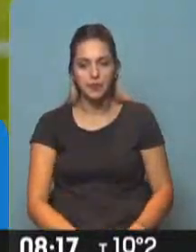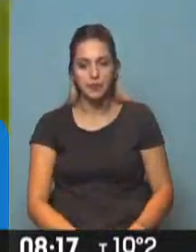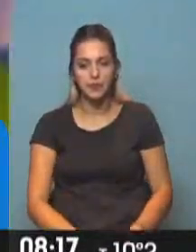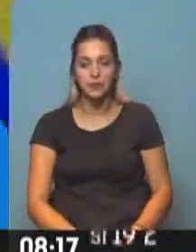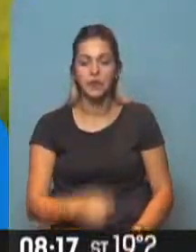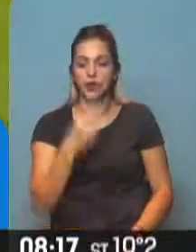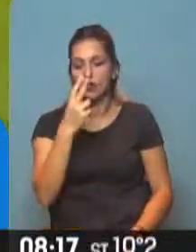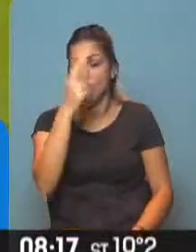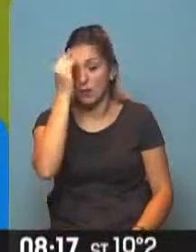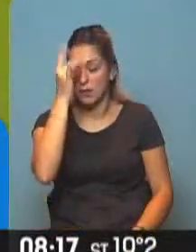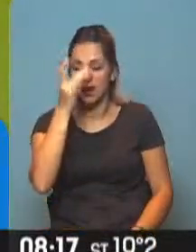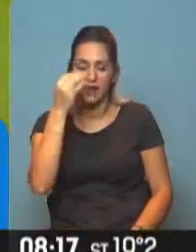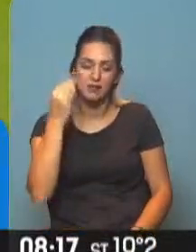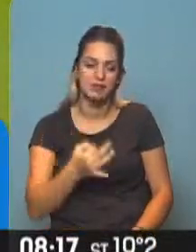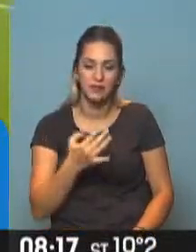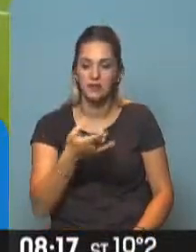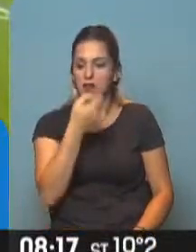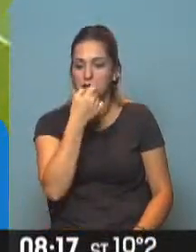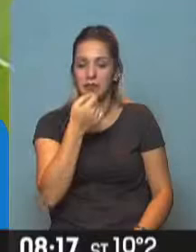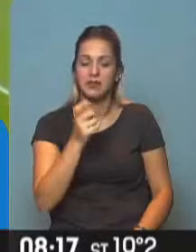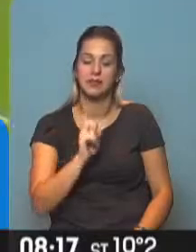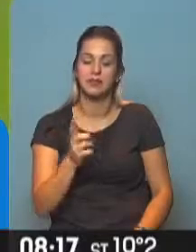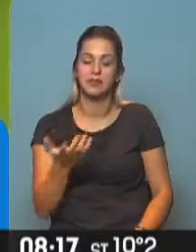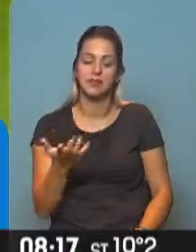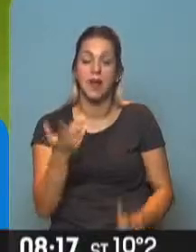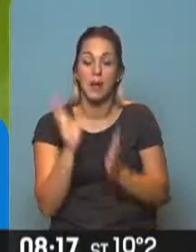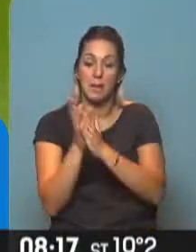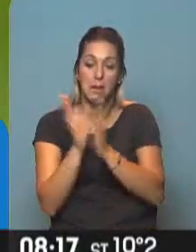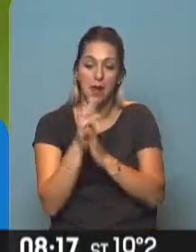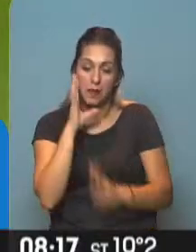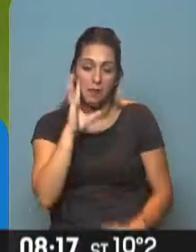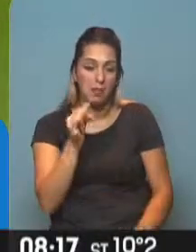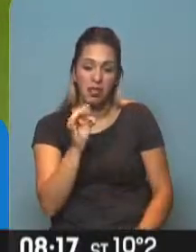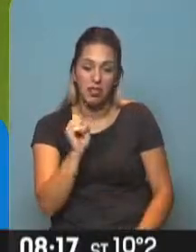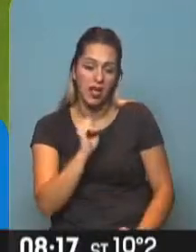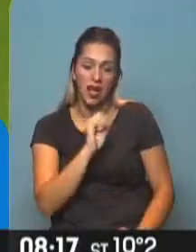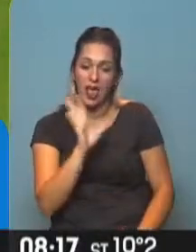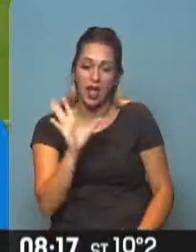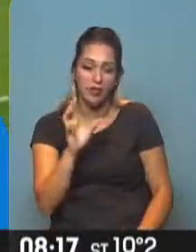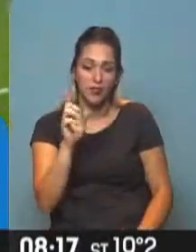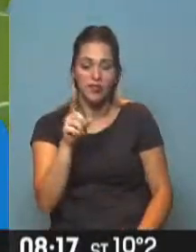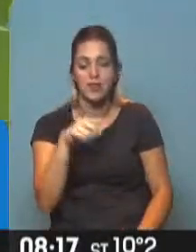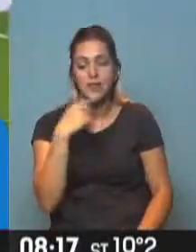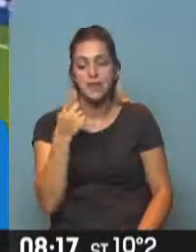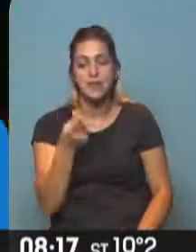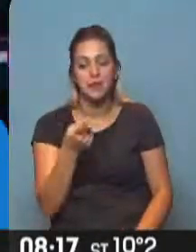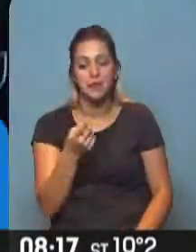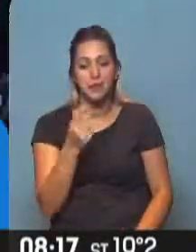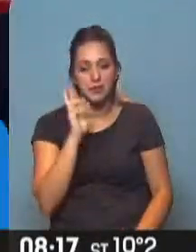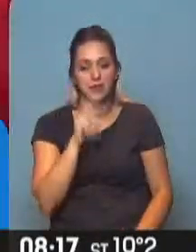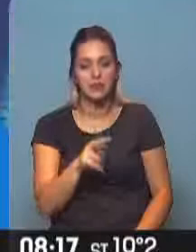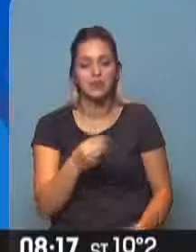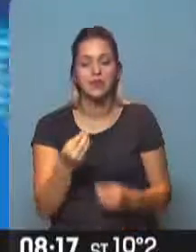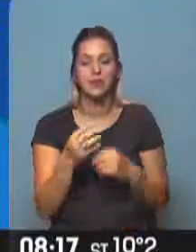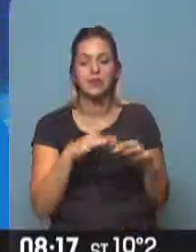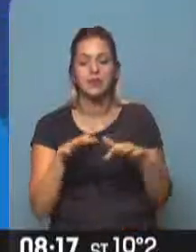claros penales que no cobró Pompey. Uno con mano clara de Bernardelo y esta que observábamos recién. La